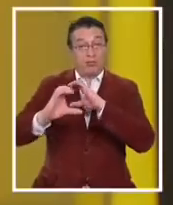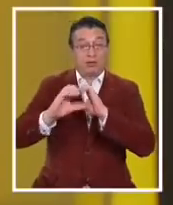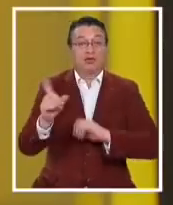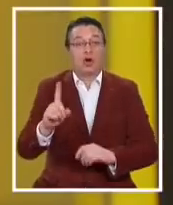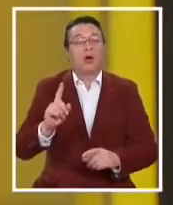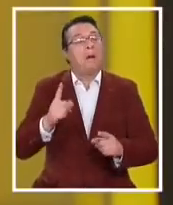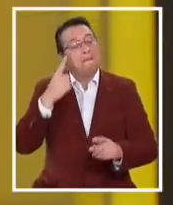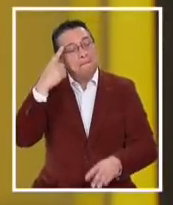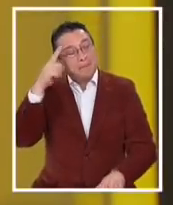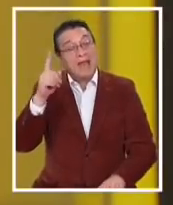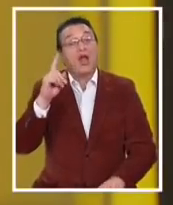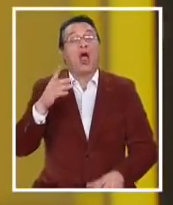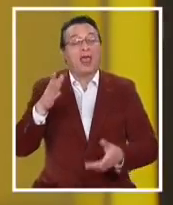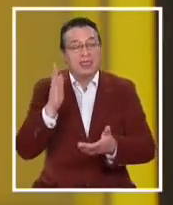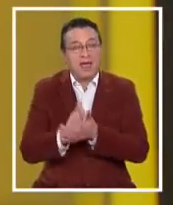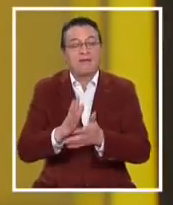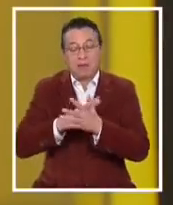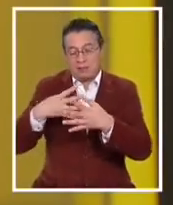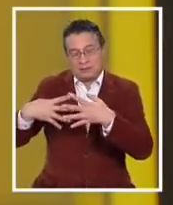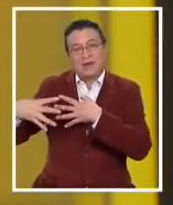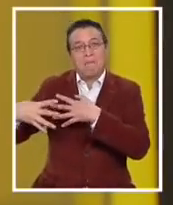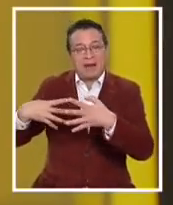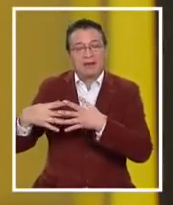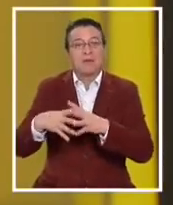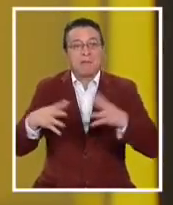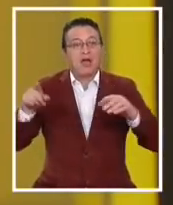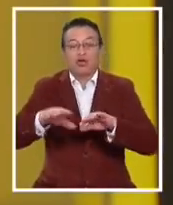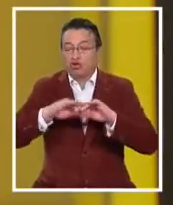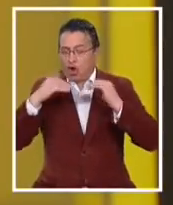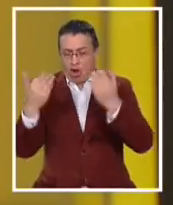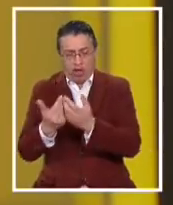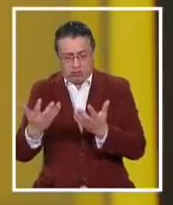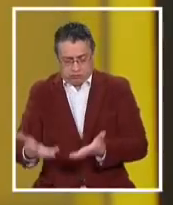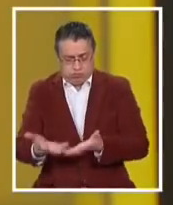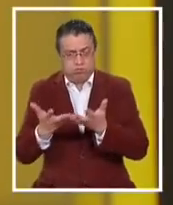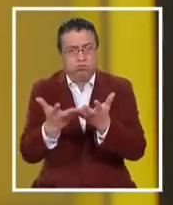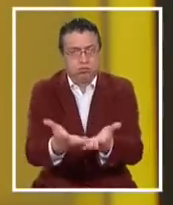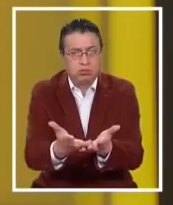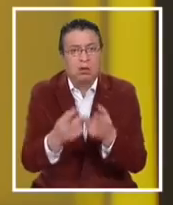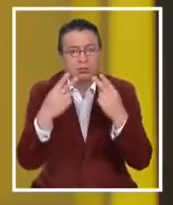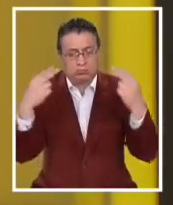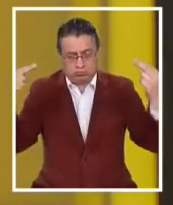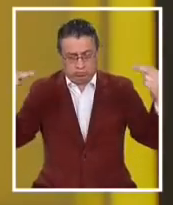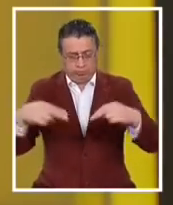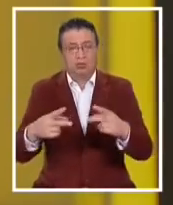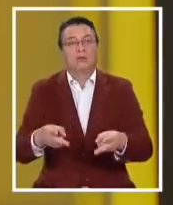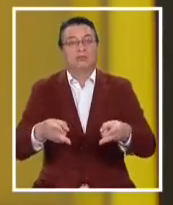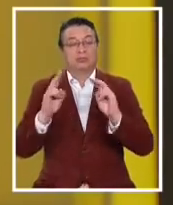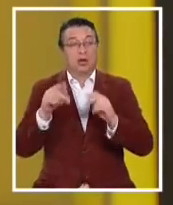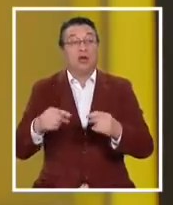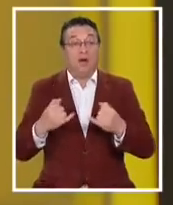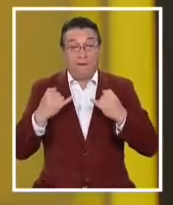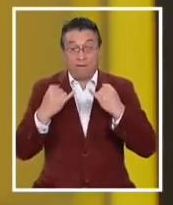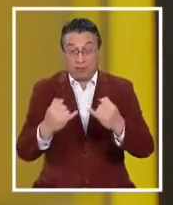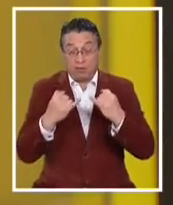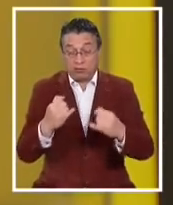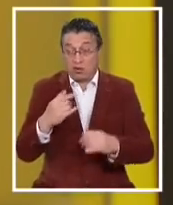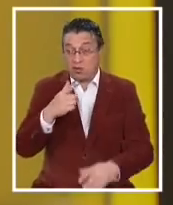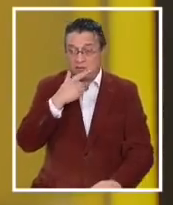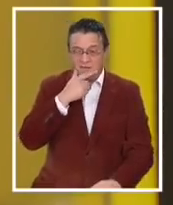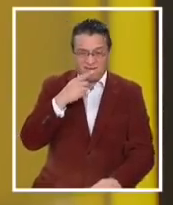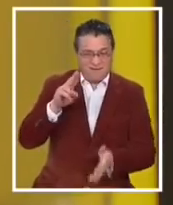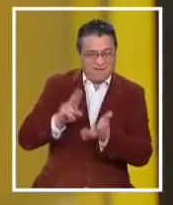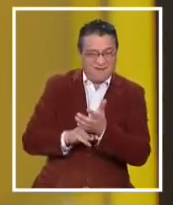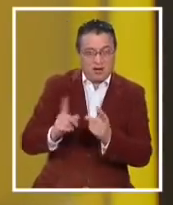más transparente con todos los datos arriba de la mesa. Hoy no están todos los datos arriba de la mesa. Yo no dudo que los datos que se entregan son